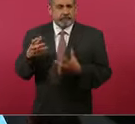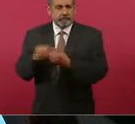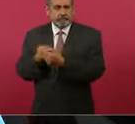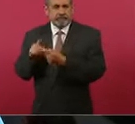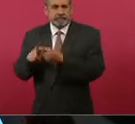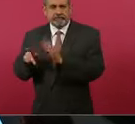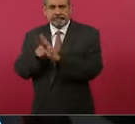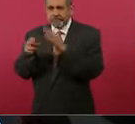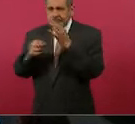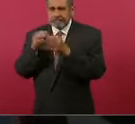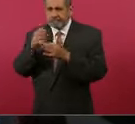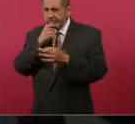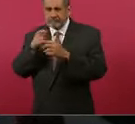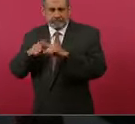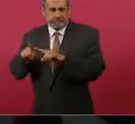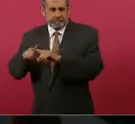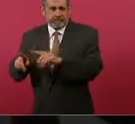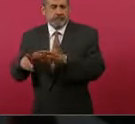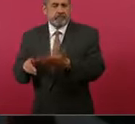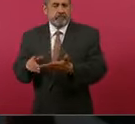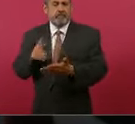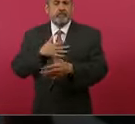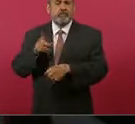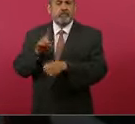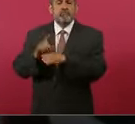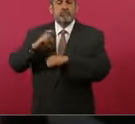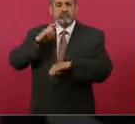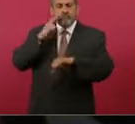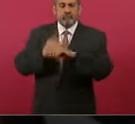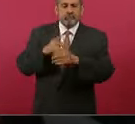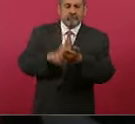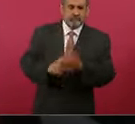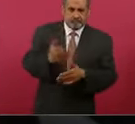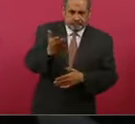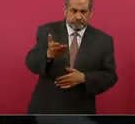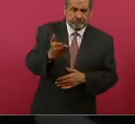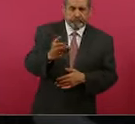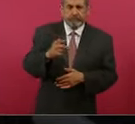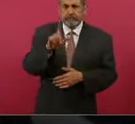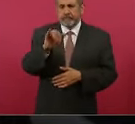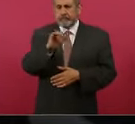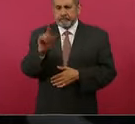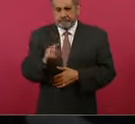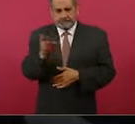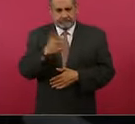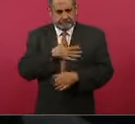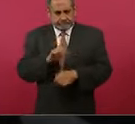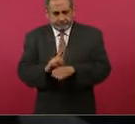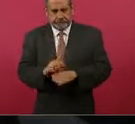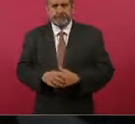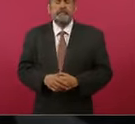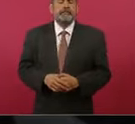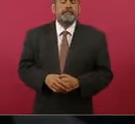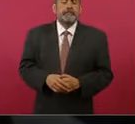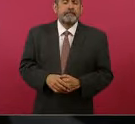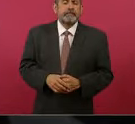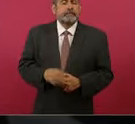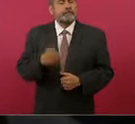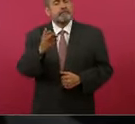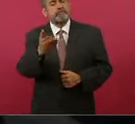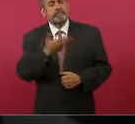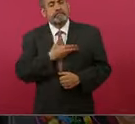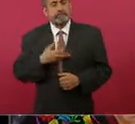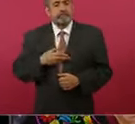Inglaterra. Muy buenos días también a la encargada del Quién es quién en las mentiras de Liz Vilchis. Presidente, diputados de